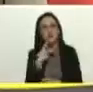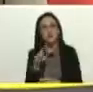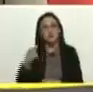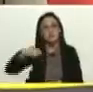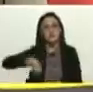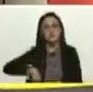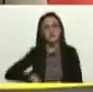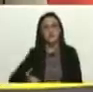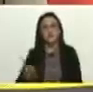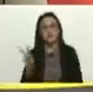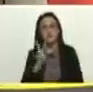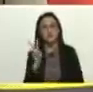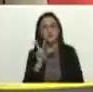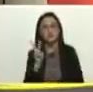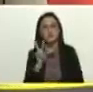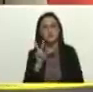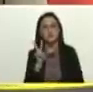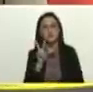inversionistas venezolanos,